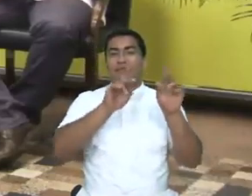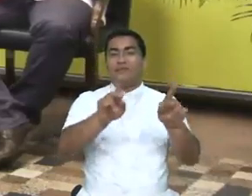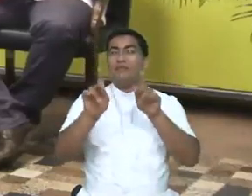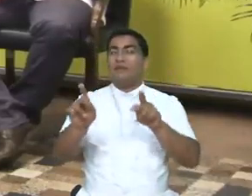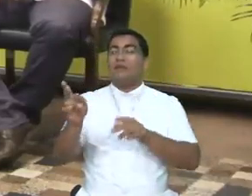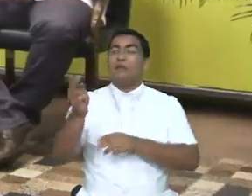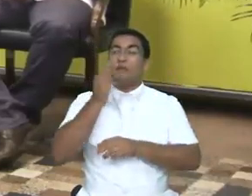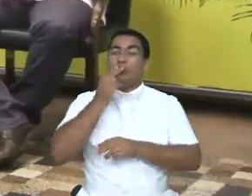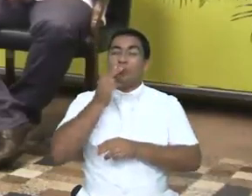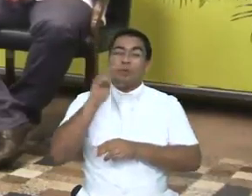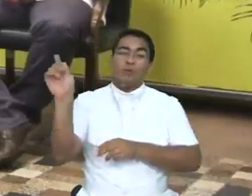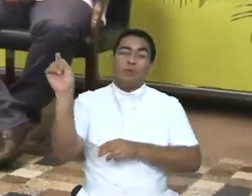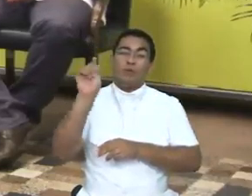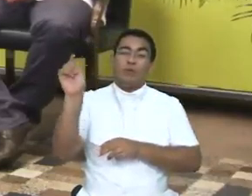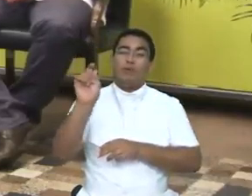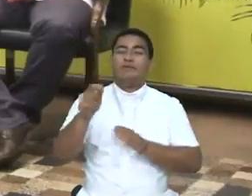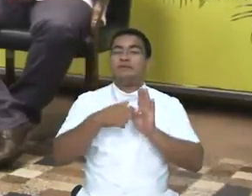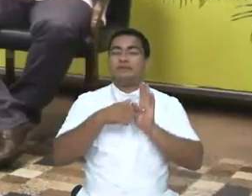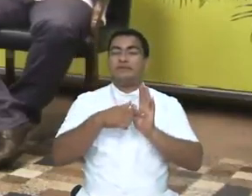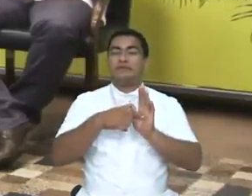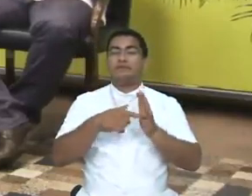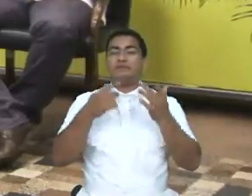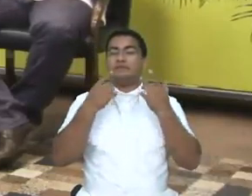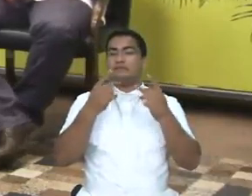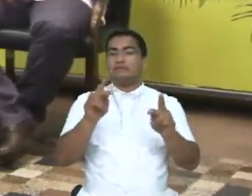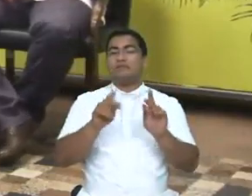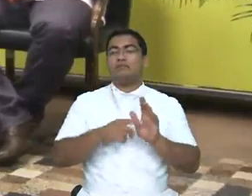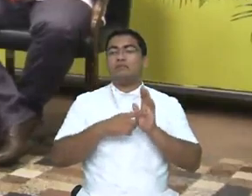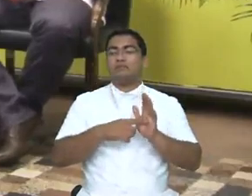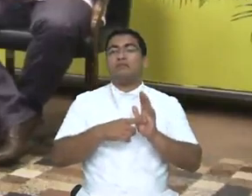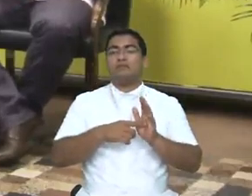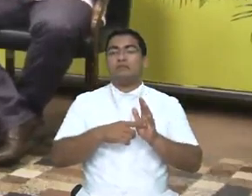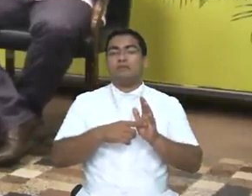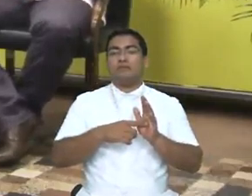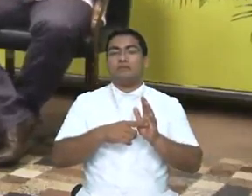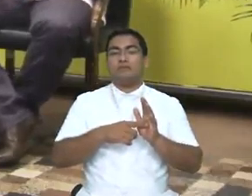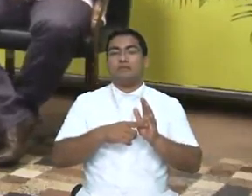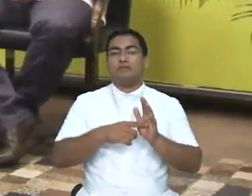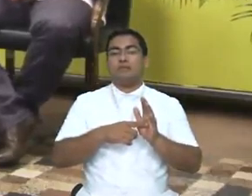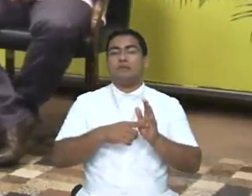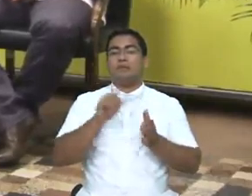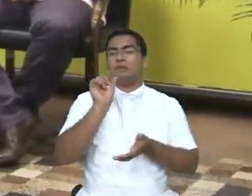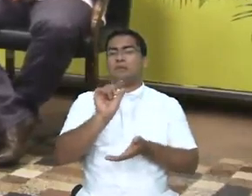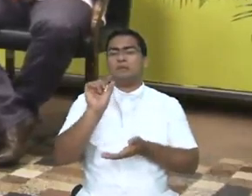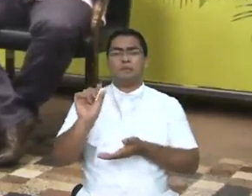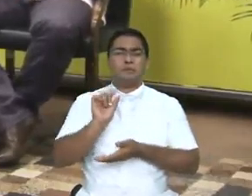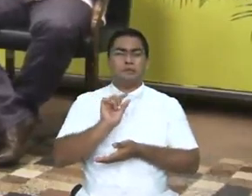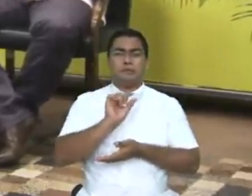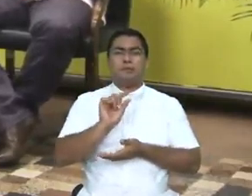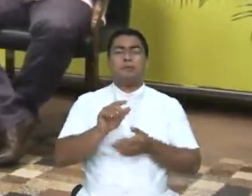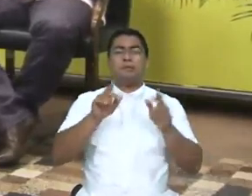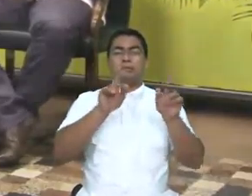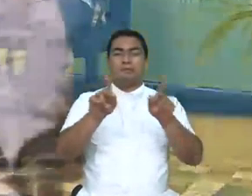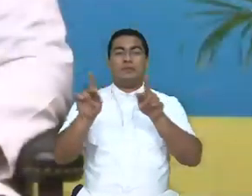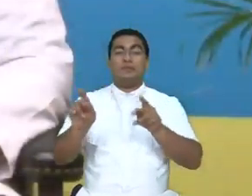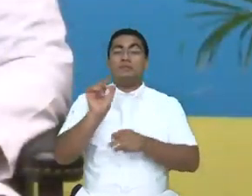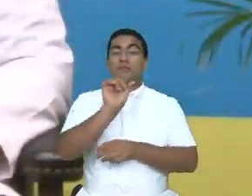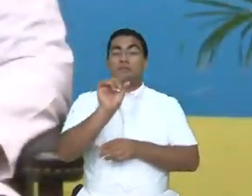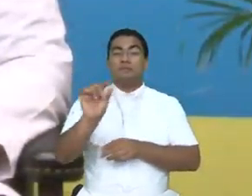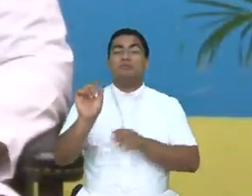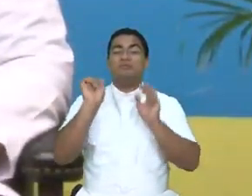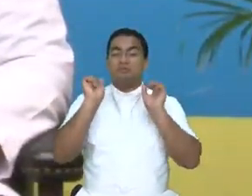larga data. Pero de manera general, pues es muy baja la cantidad de pacientes que llegan